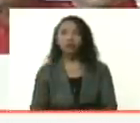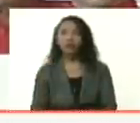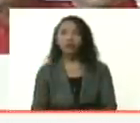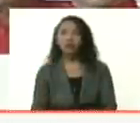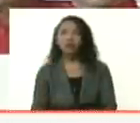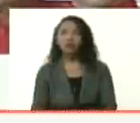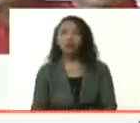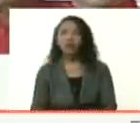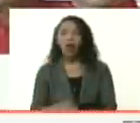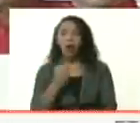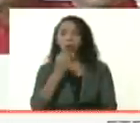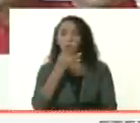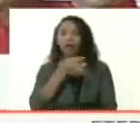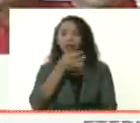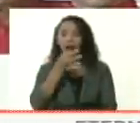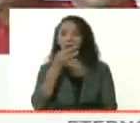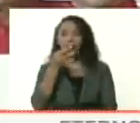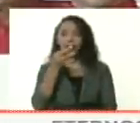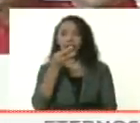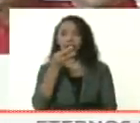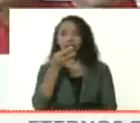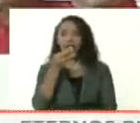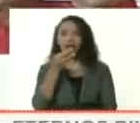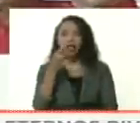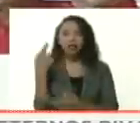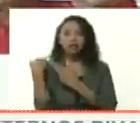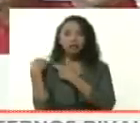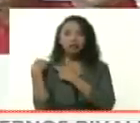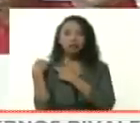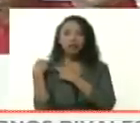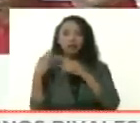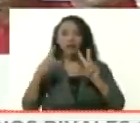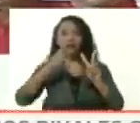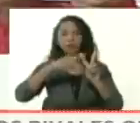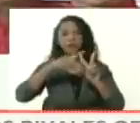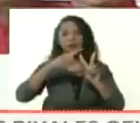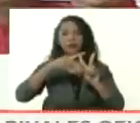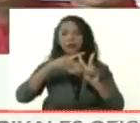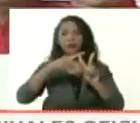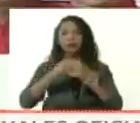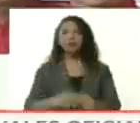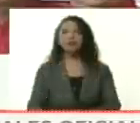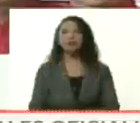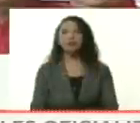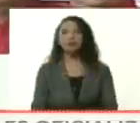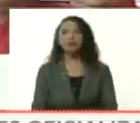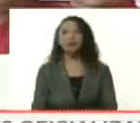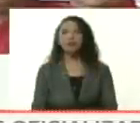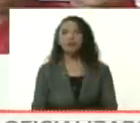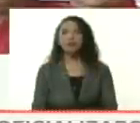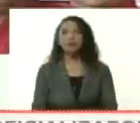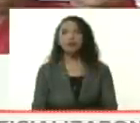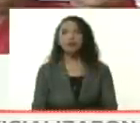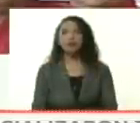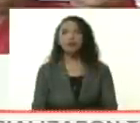Sí, buenas tardes. Por la corresponsabilidad de Venezolana de Televisión, María Vargas.